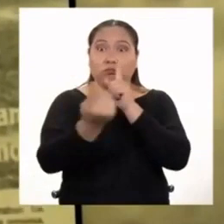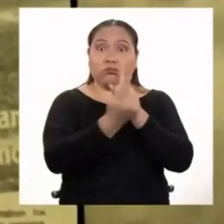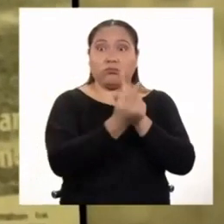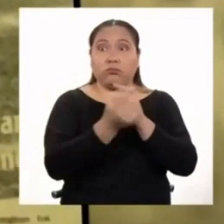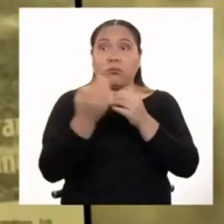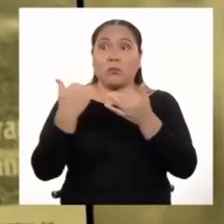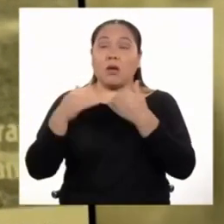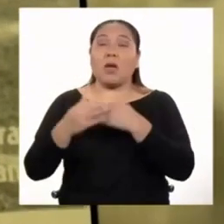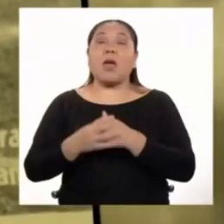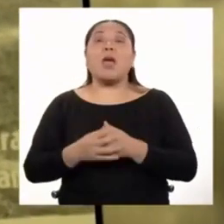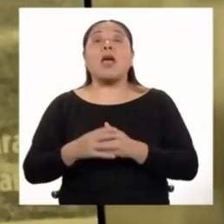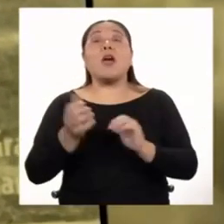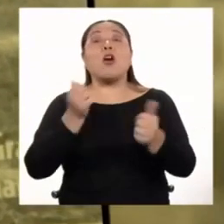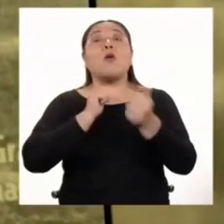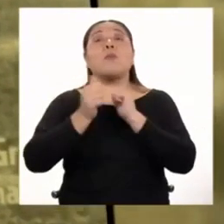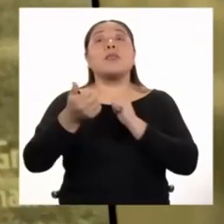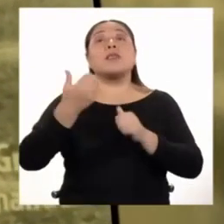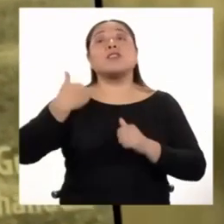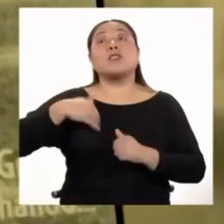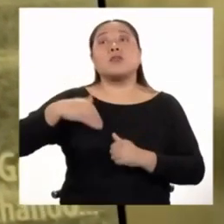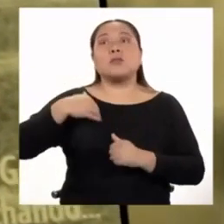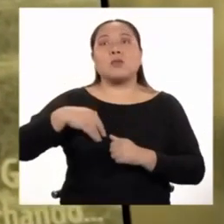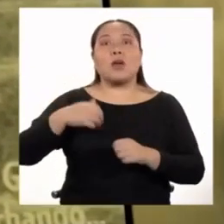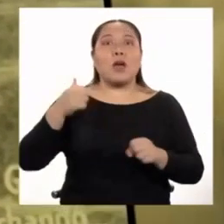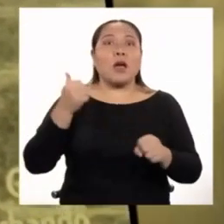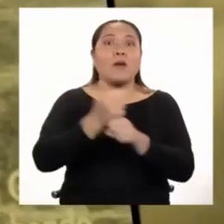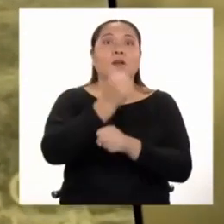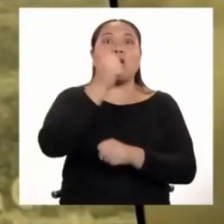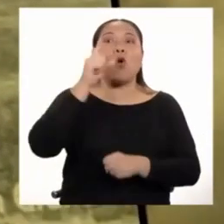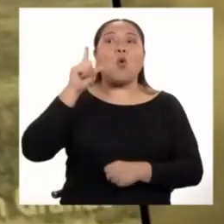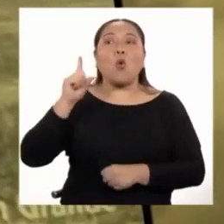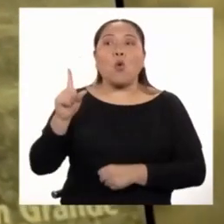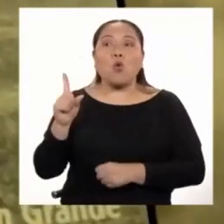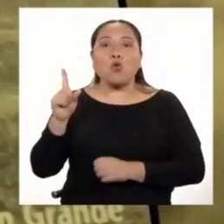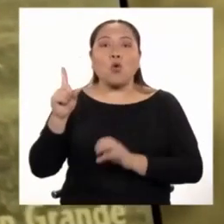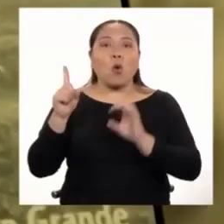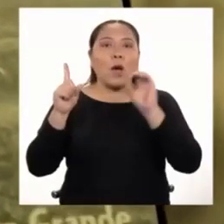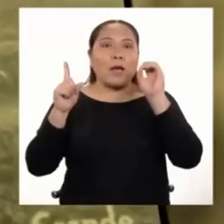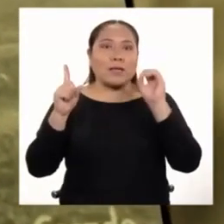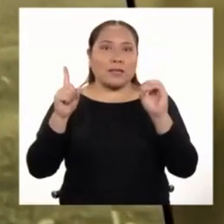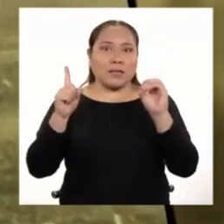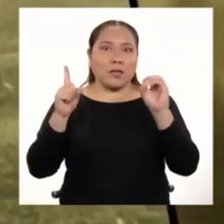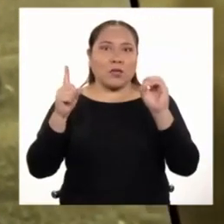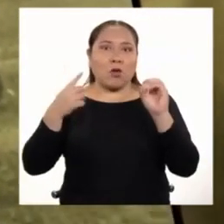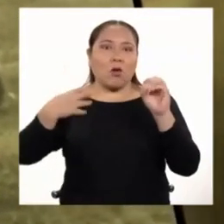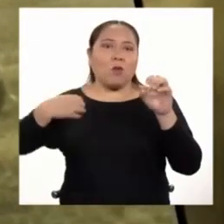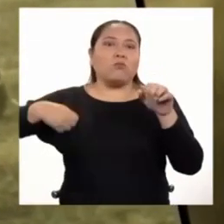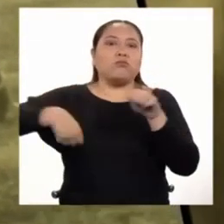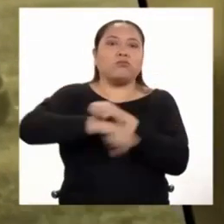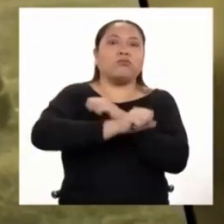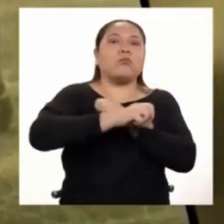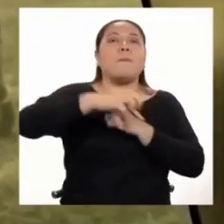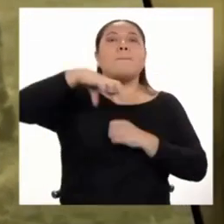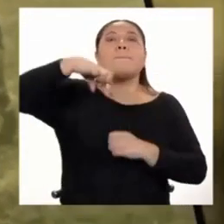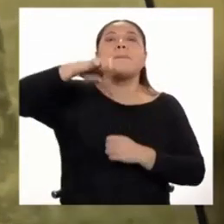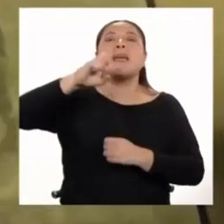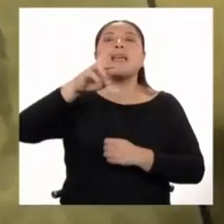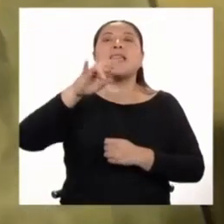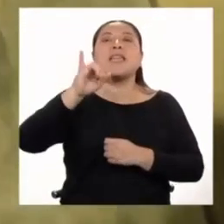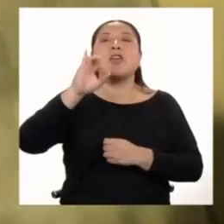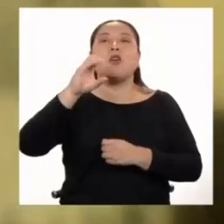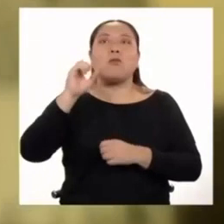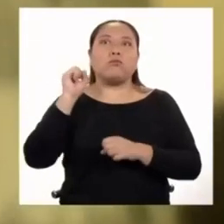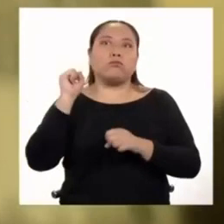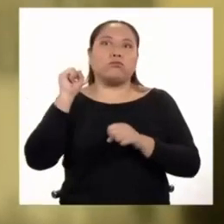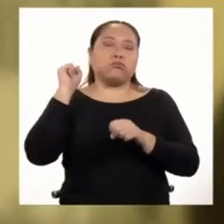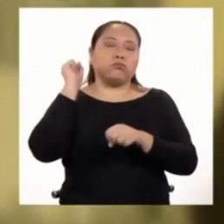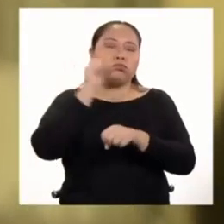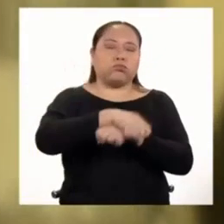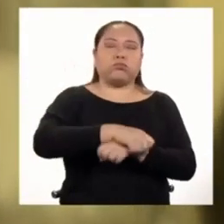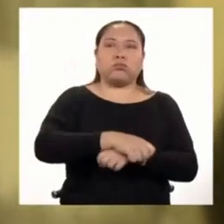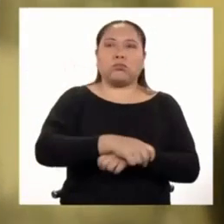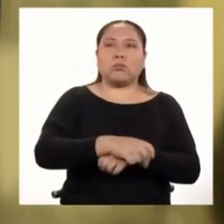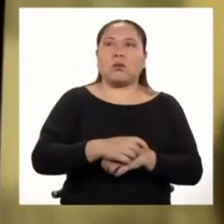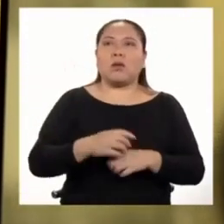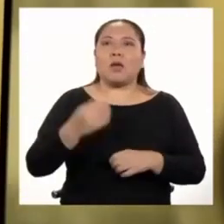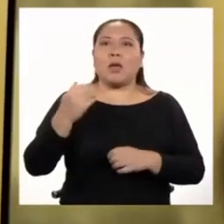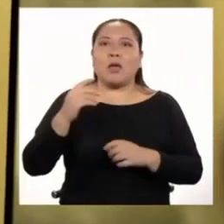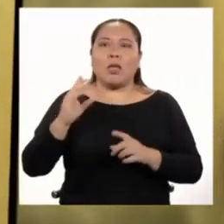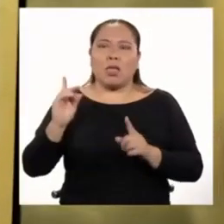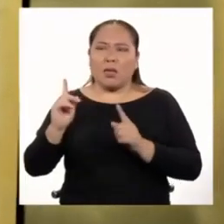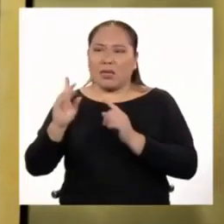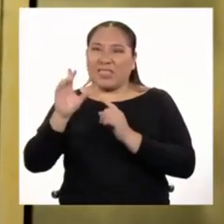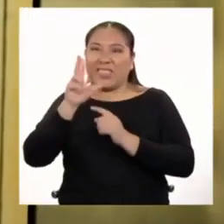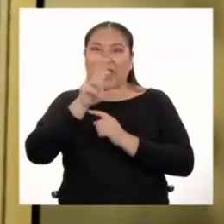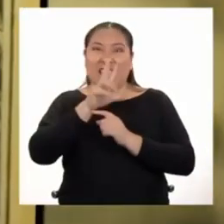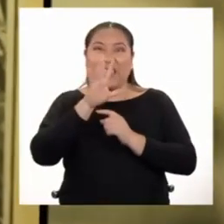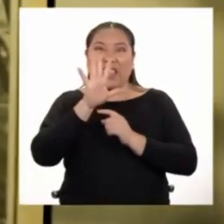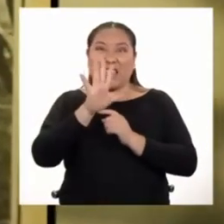contra Argentina fue victoria 1-0 con golazo de Perico León, tras un tremendo pase de